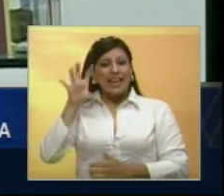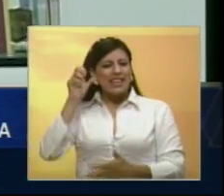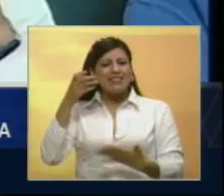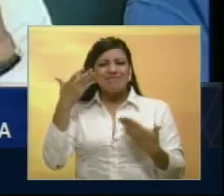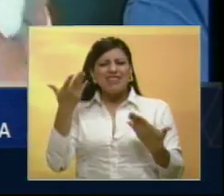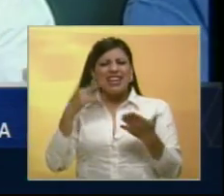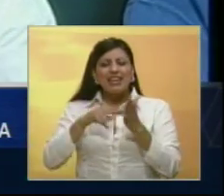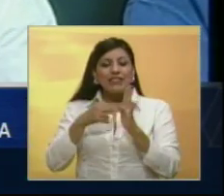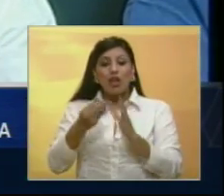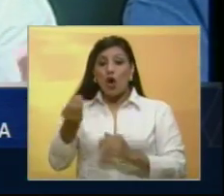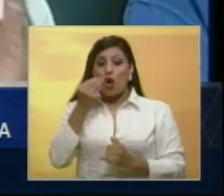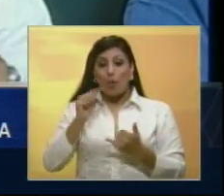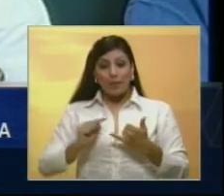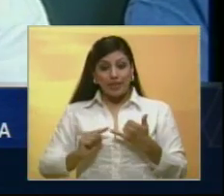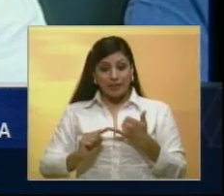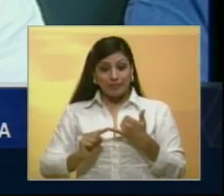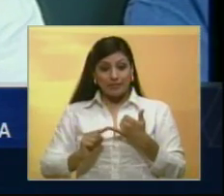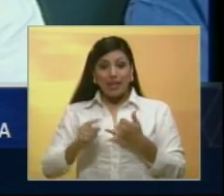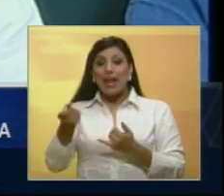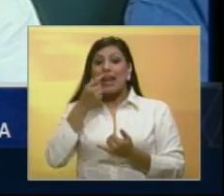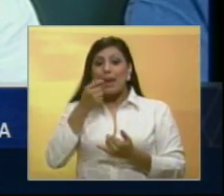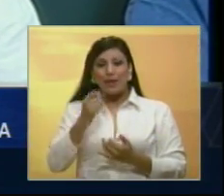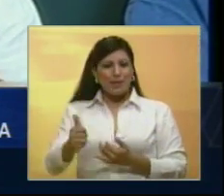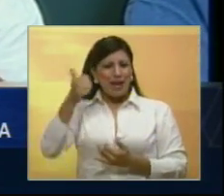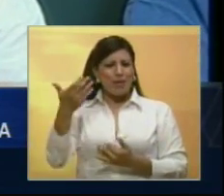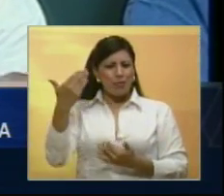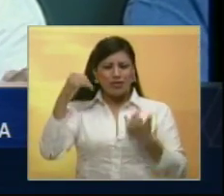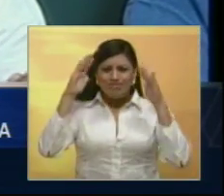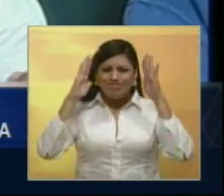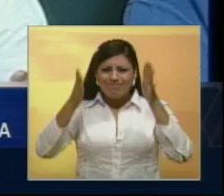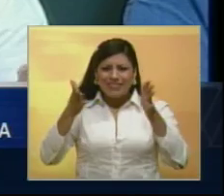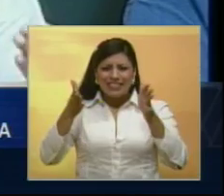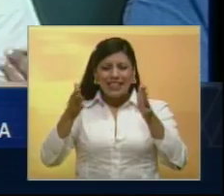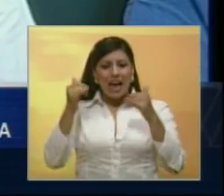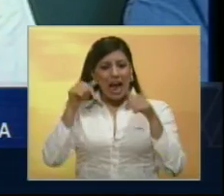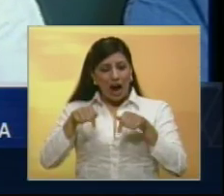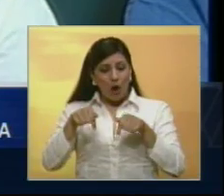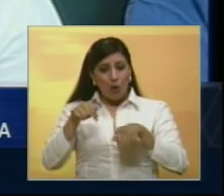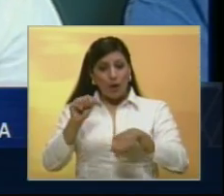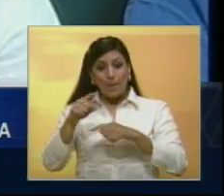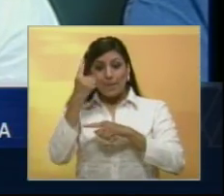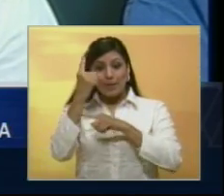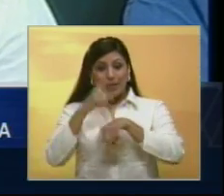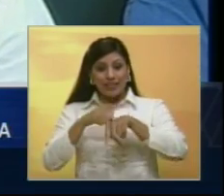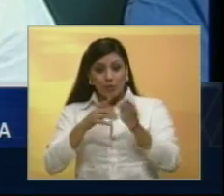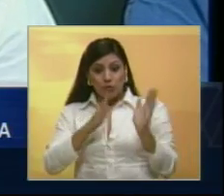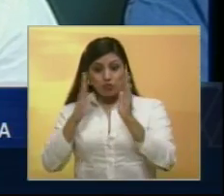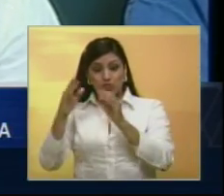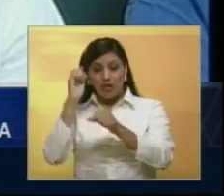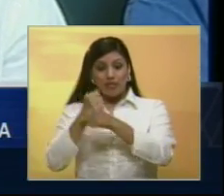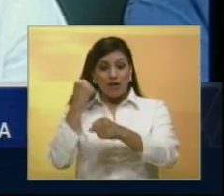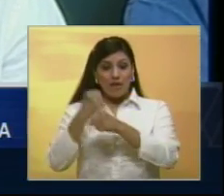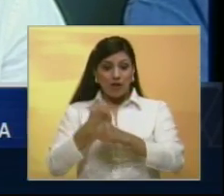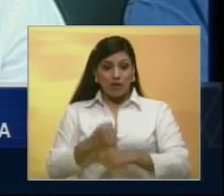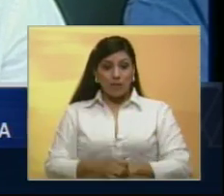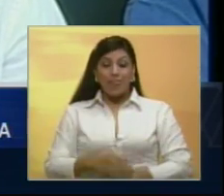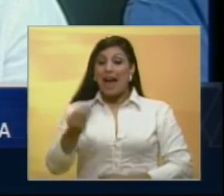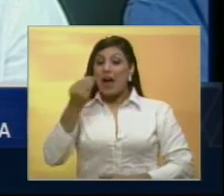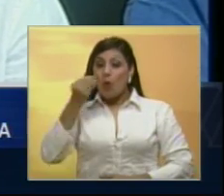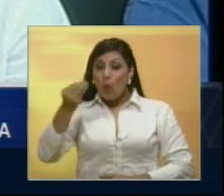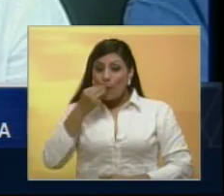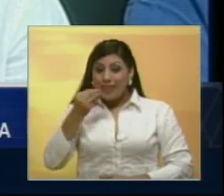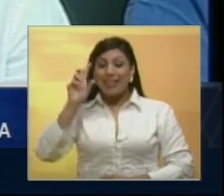Entiéndase, alimentos y medicina son prioritarios en esta primera fase.